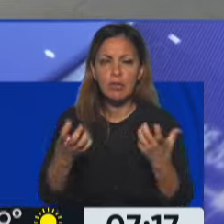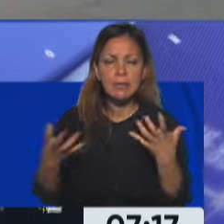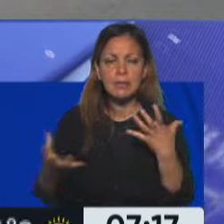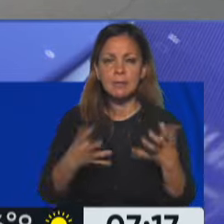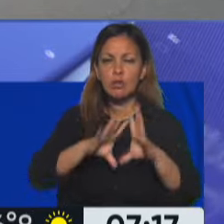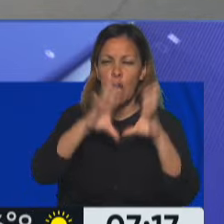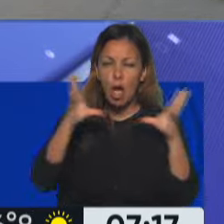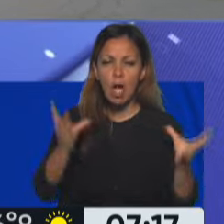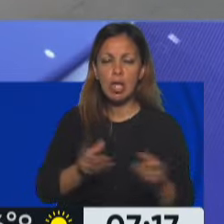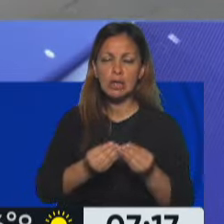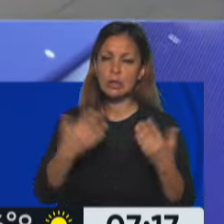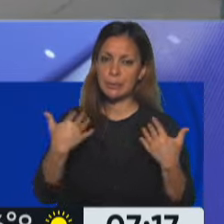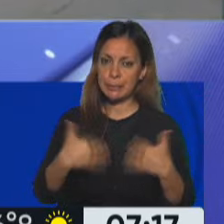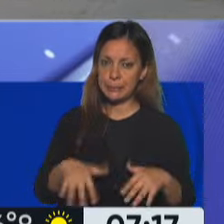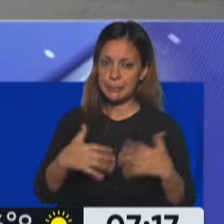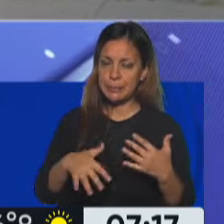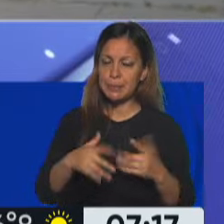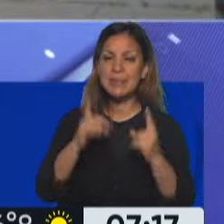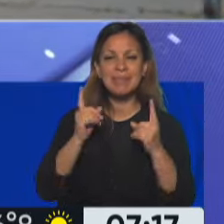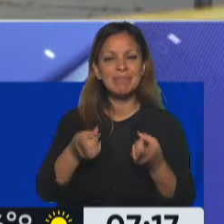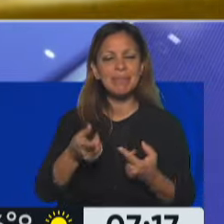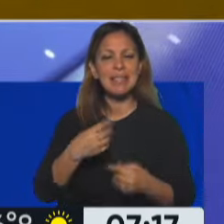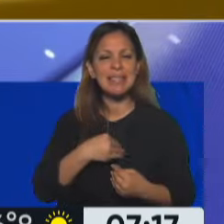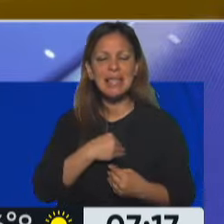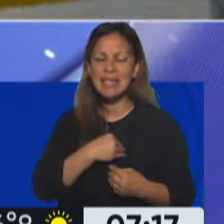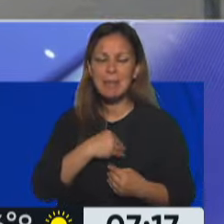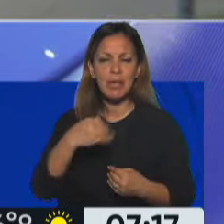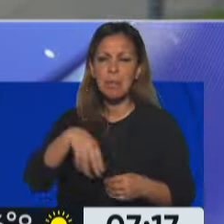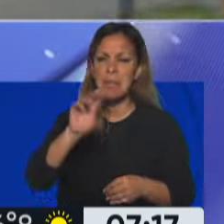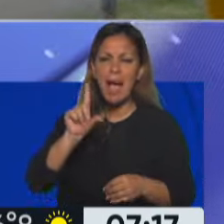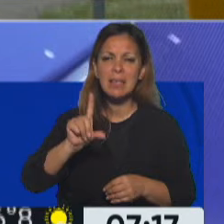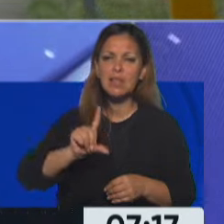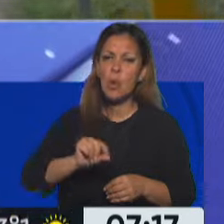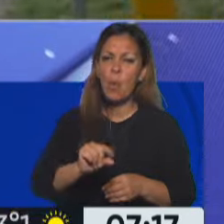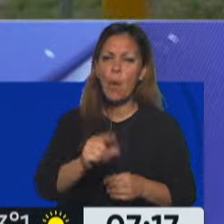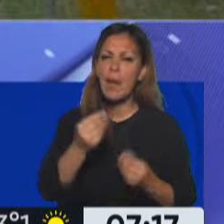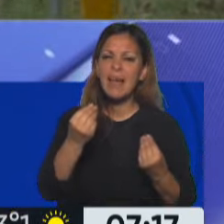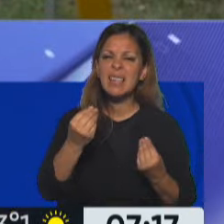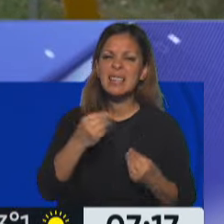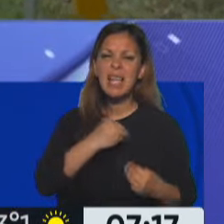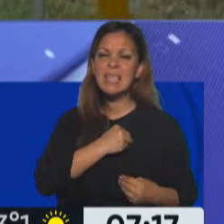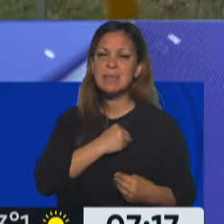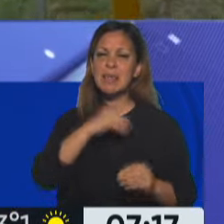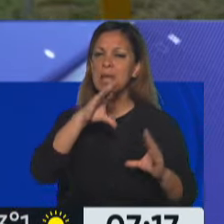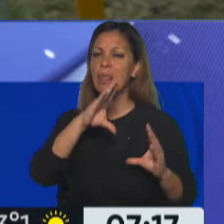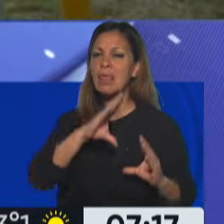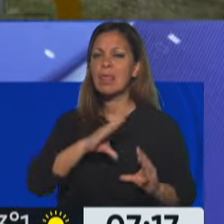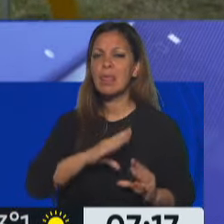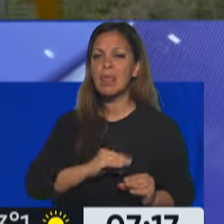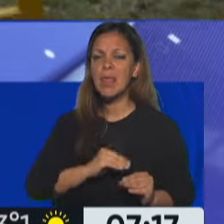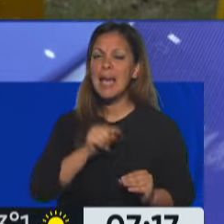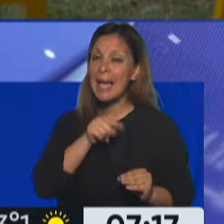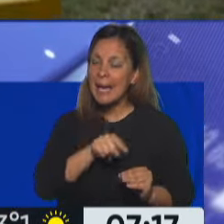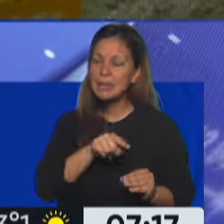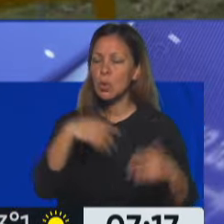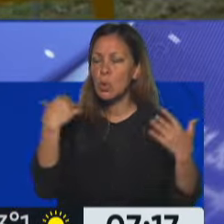sobre todo a las cosas el sentimiento que más duele, que es el de la desesperanza, ¿no? Porque uno se aferra a la esperanza de decir,